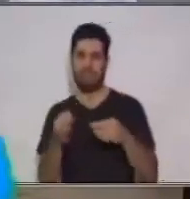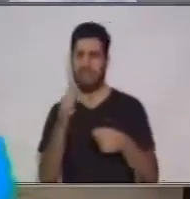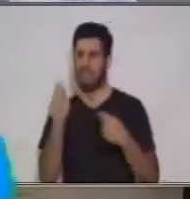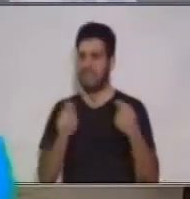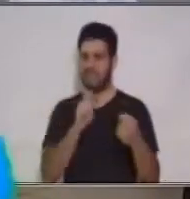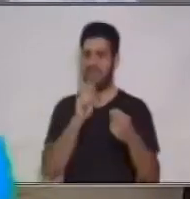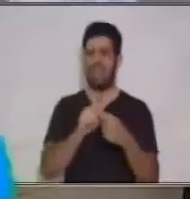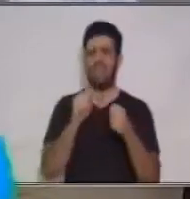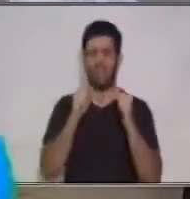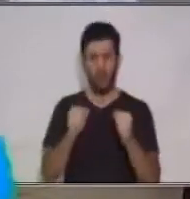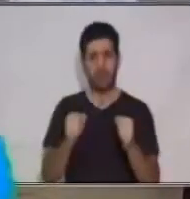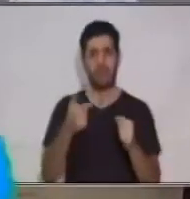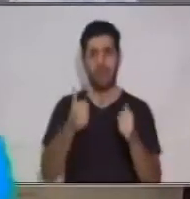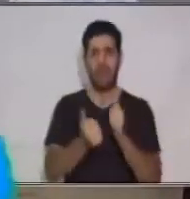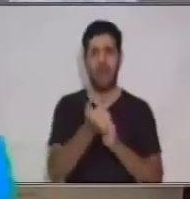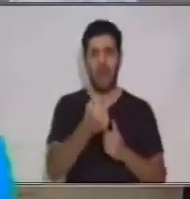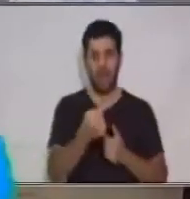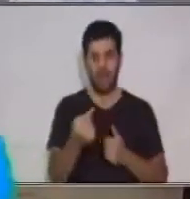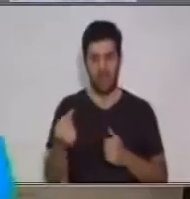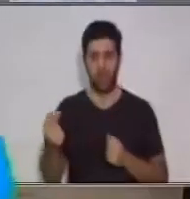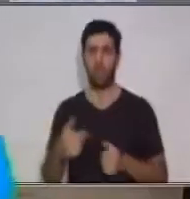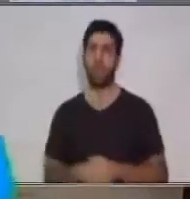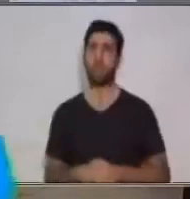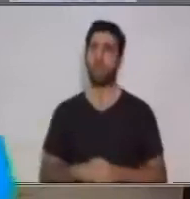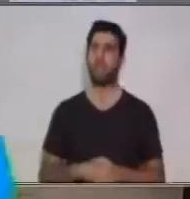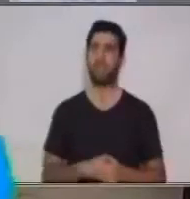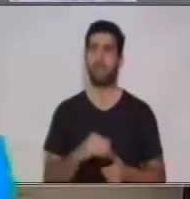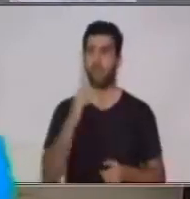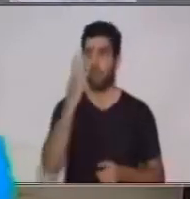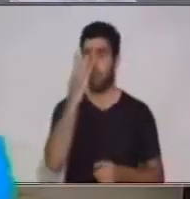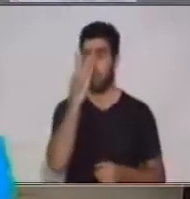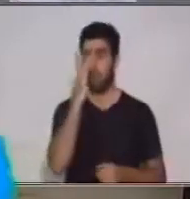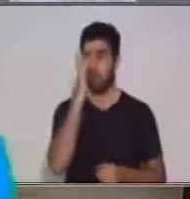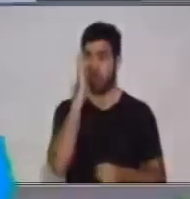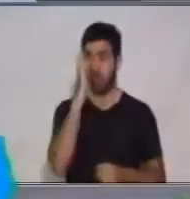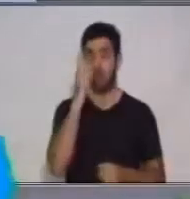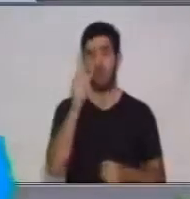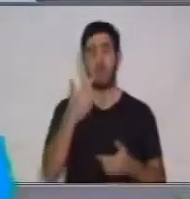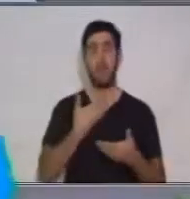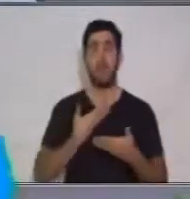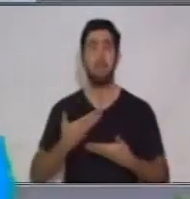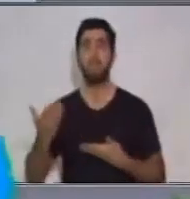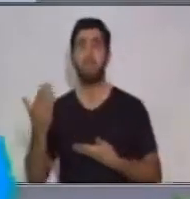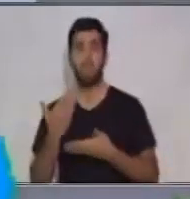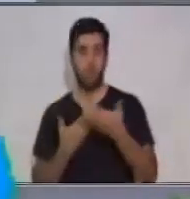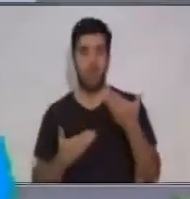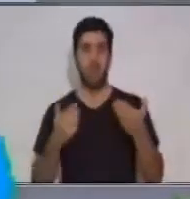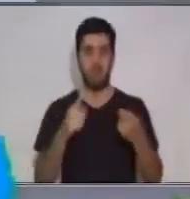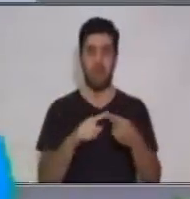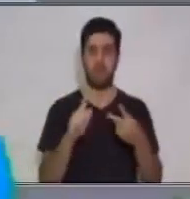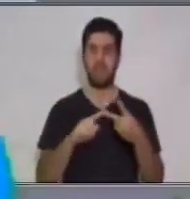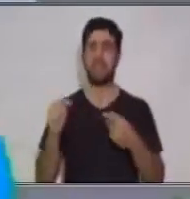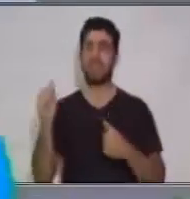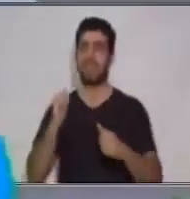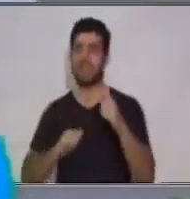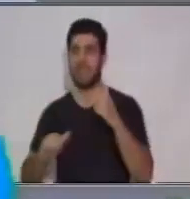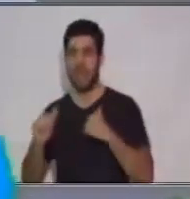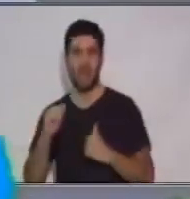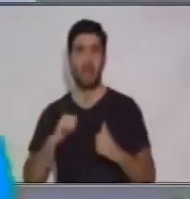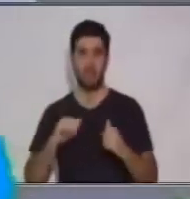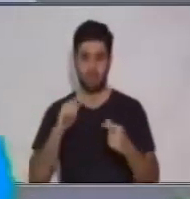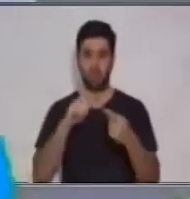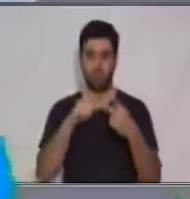Esta es una de las características de esta literatura. Cultivaron la poesía narrativa y el teatro, que vamos a ver